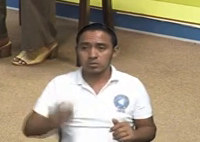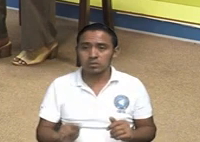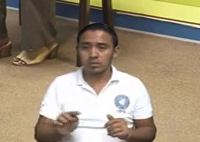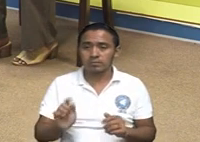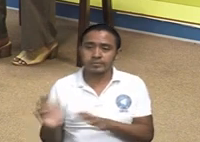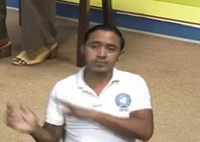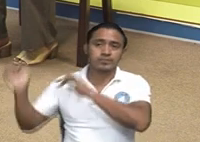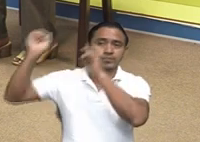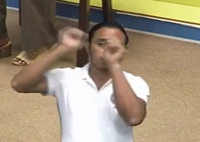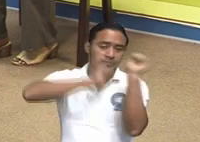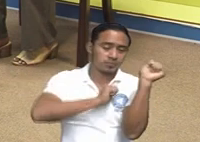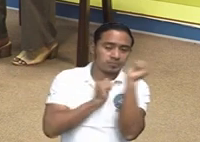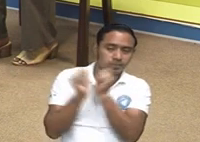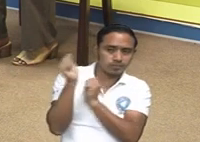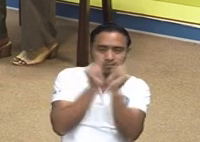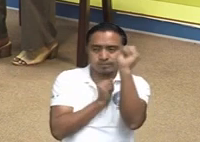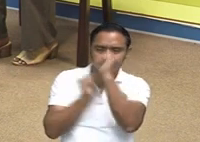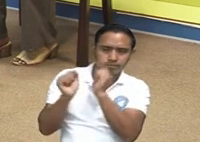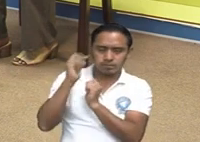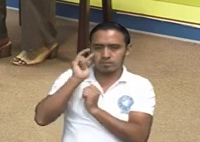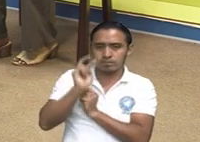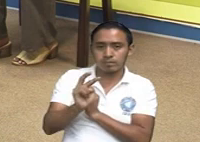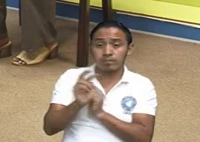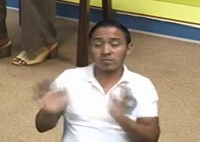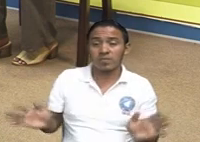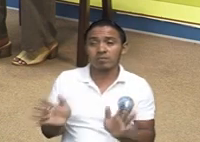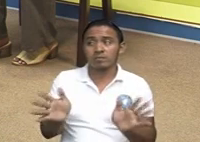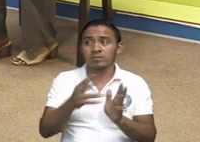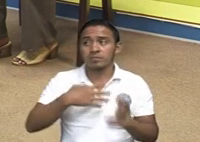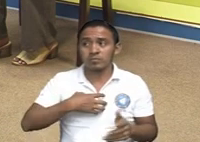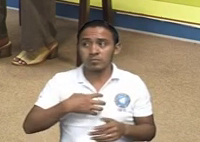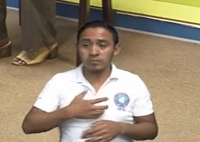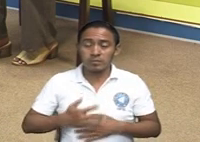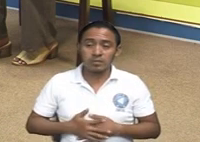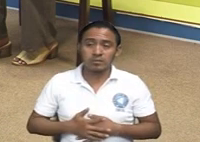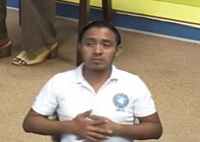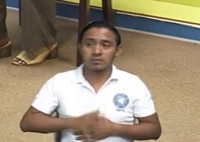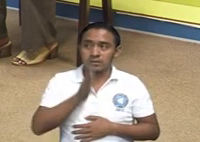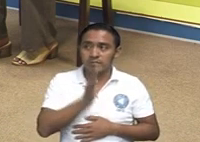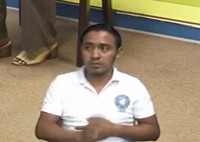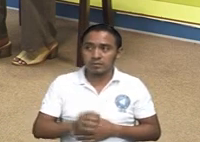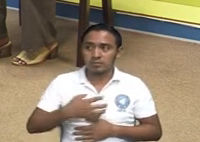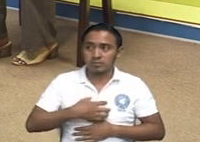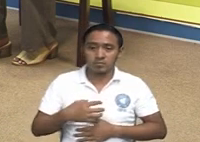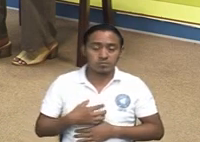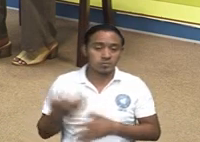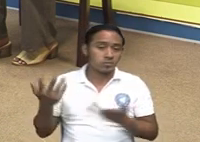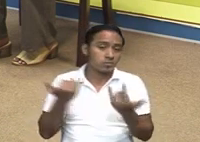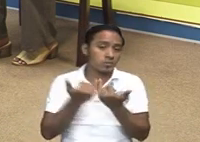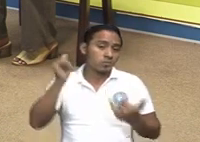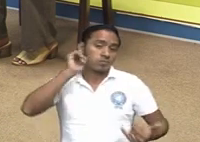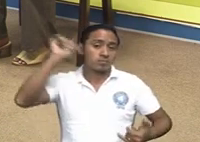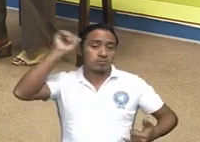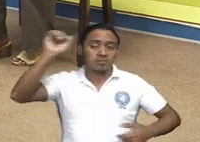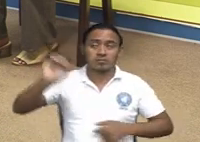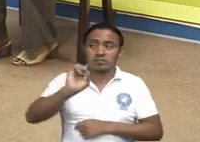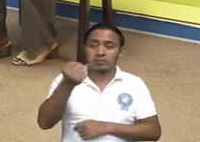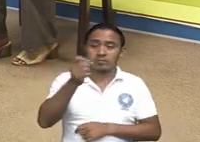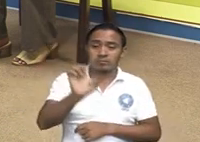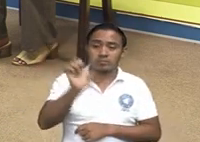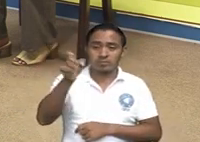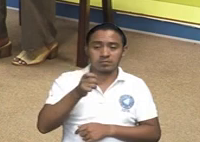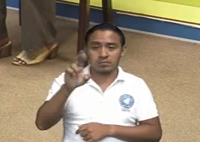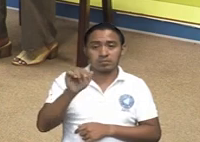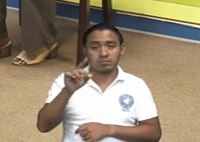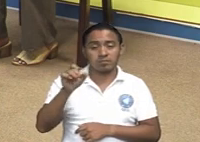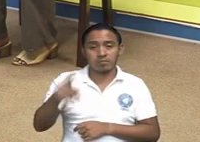debajo de la sábana, pero usted lo está induciendo a estimularse. Los niños son sexuados, igual que los adultos. Si usted los